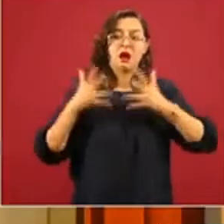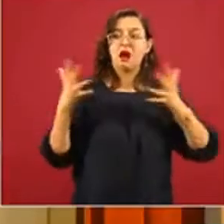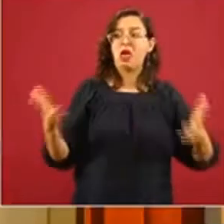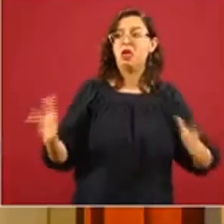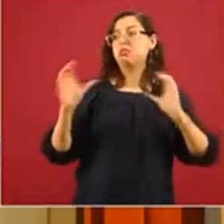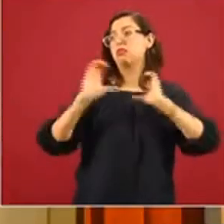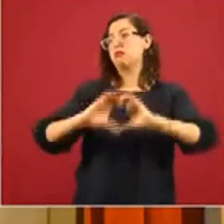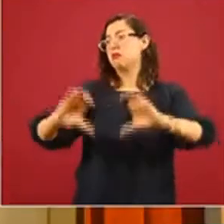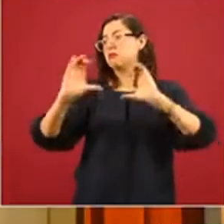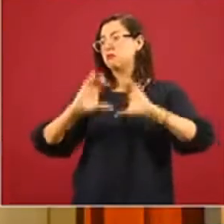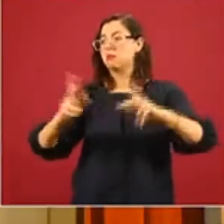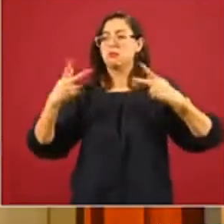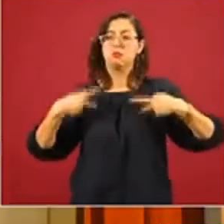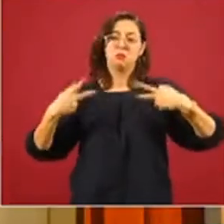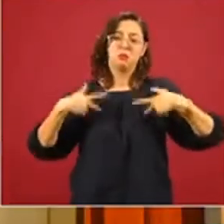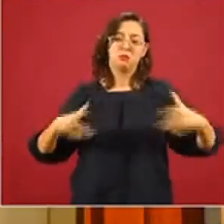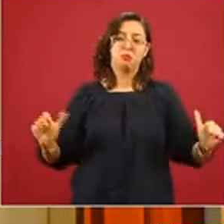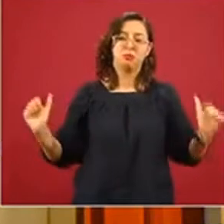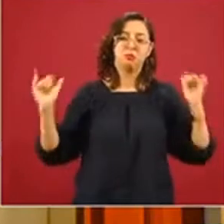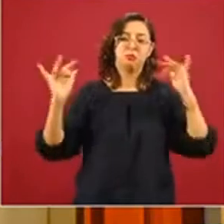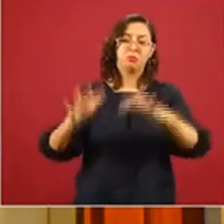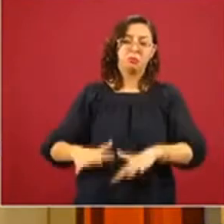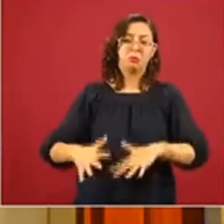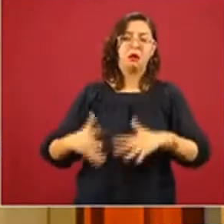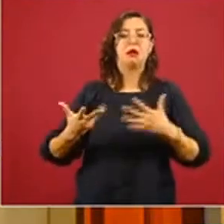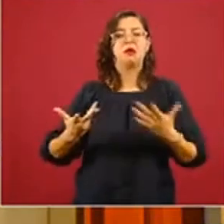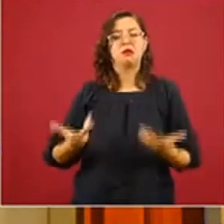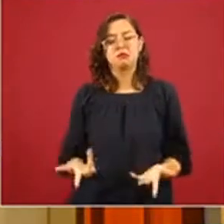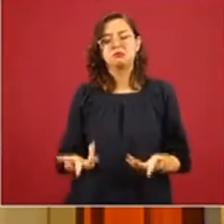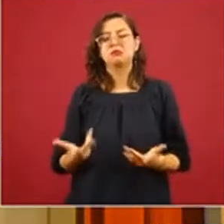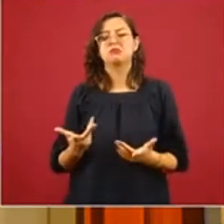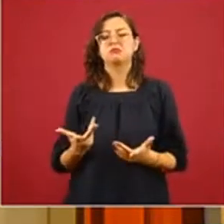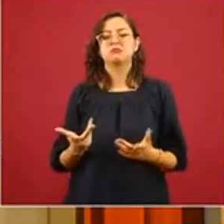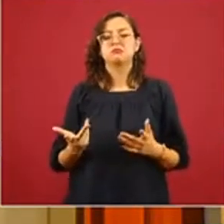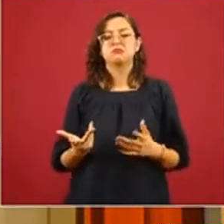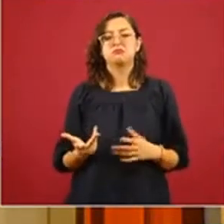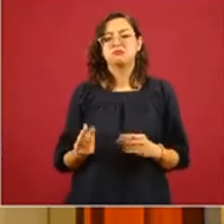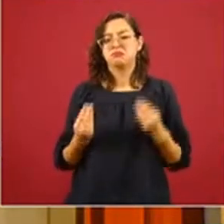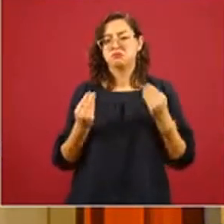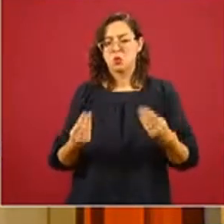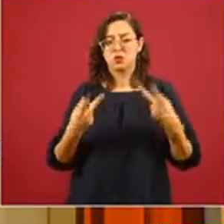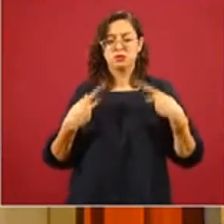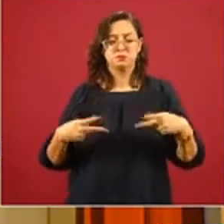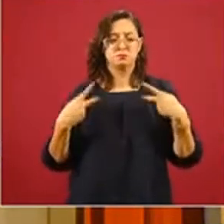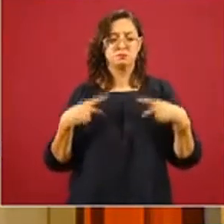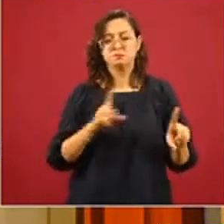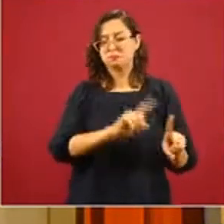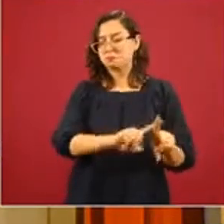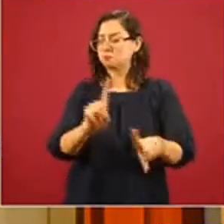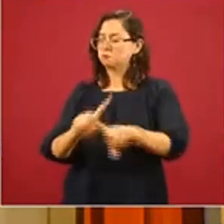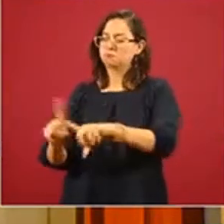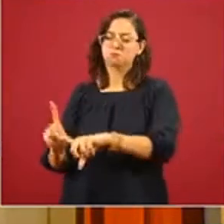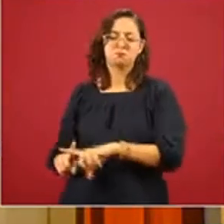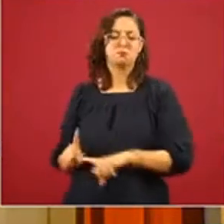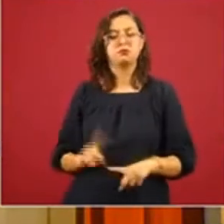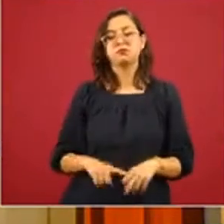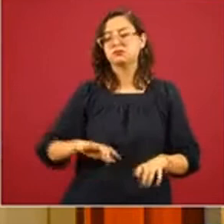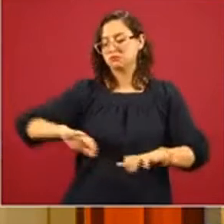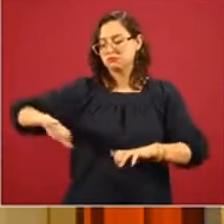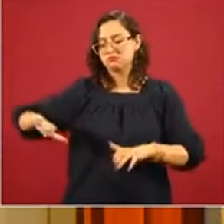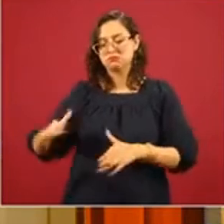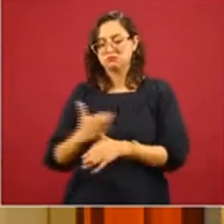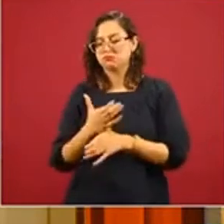conglomeraciones, congregaciones, reuniones, sobre todo como son los conciertos masivos y similares, así también como los